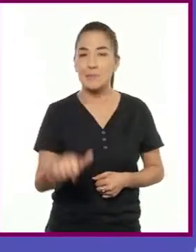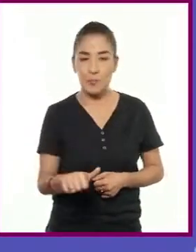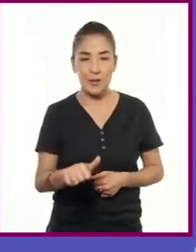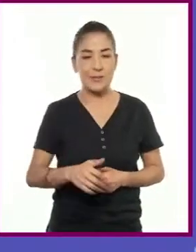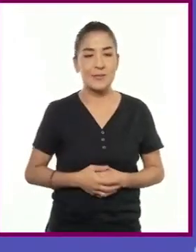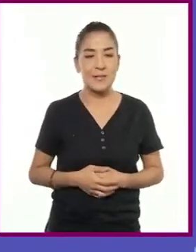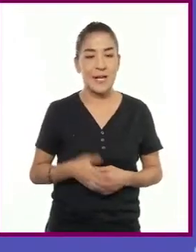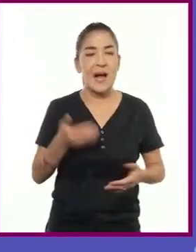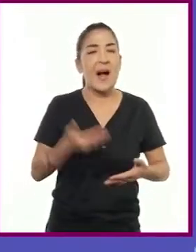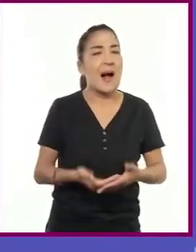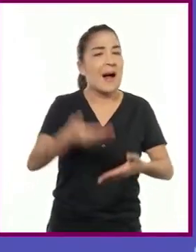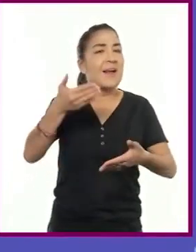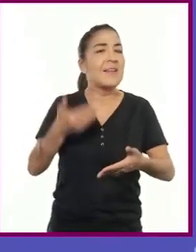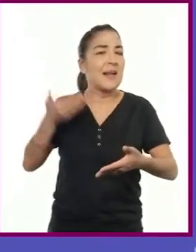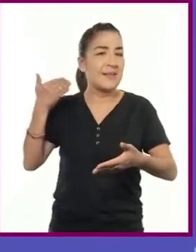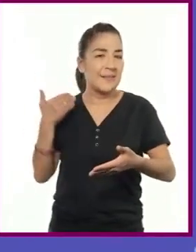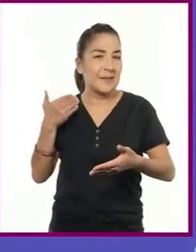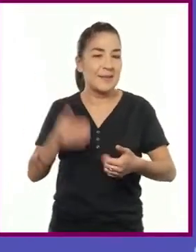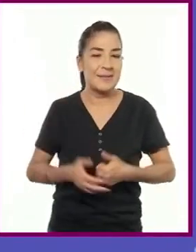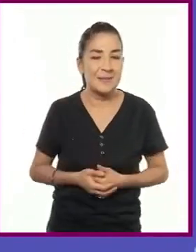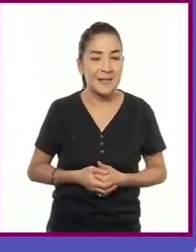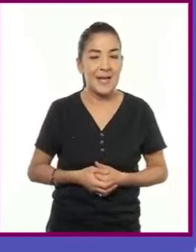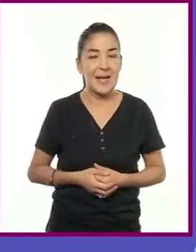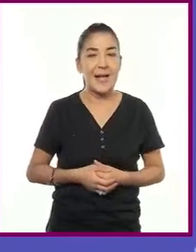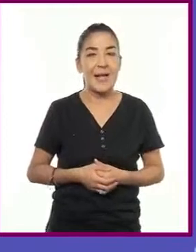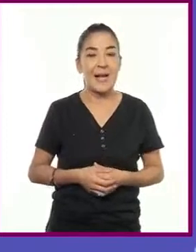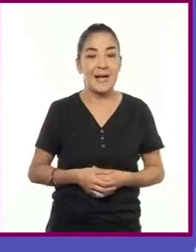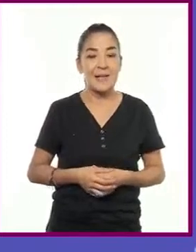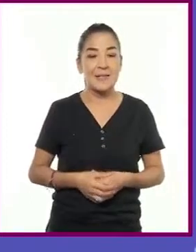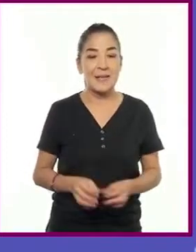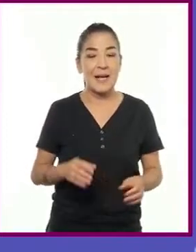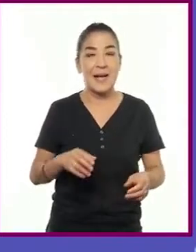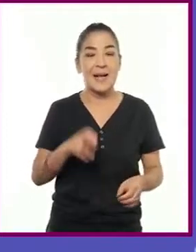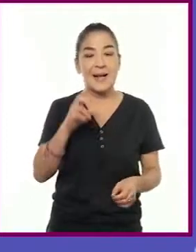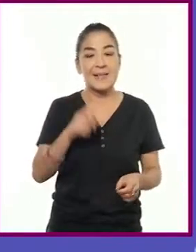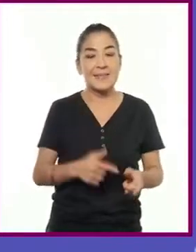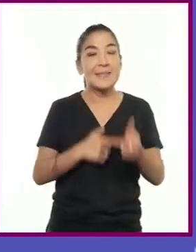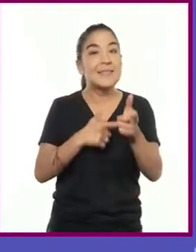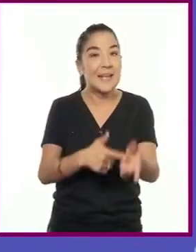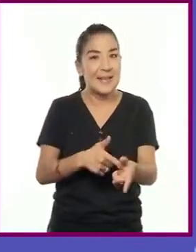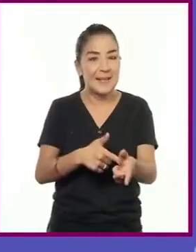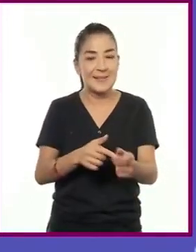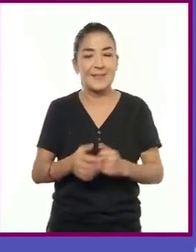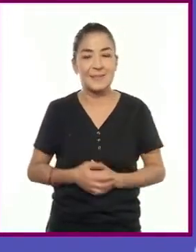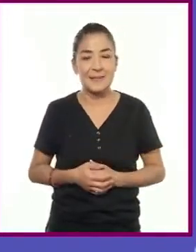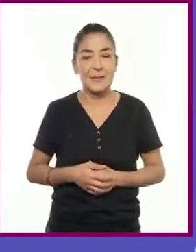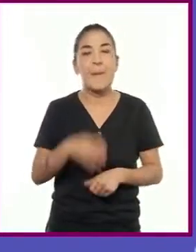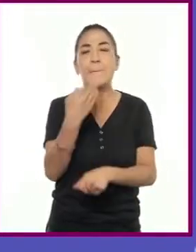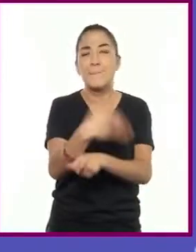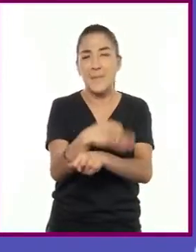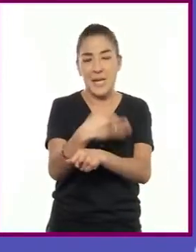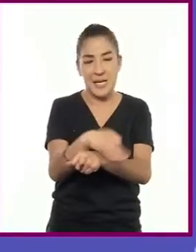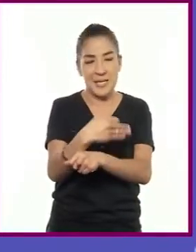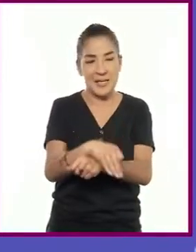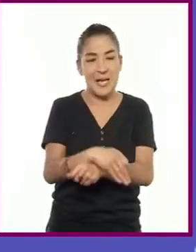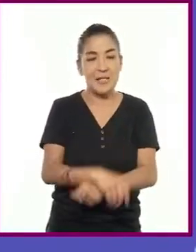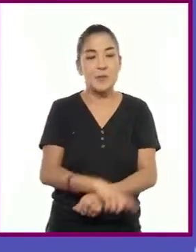después, anteriormente, enseguida, mientras,